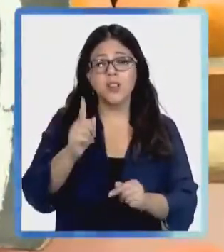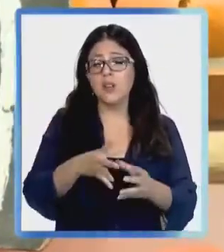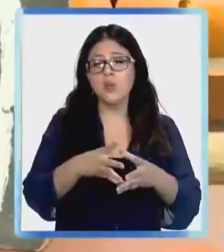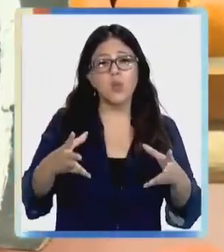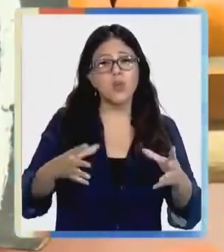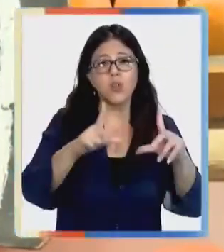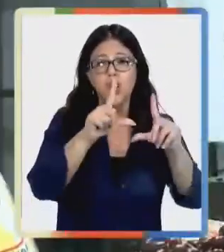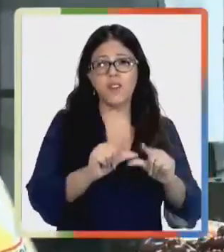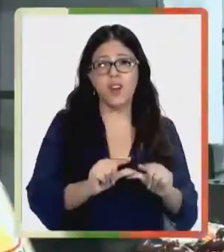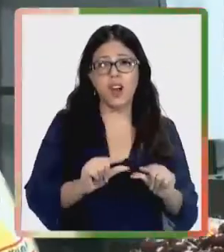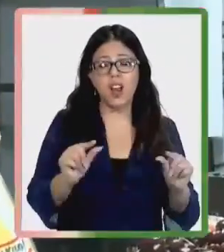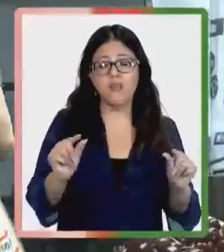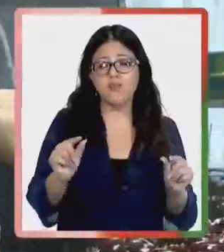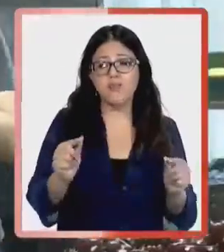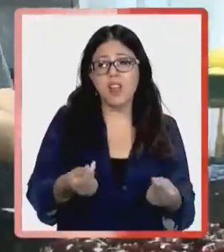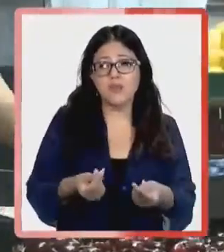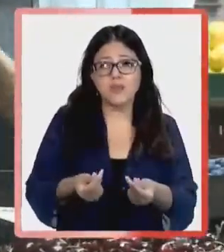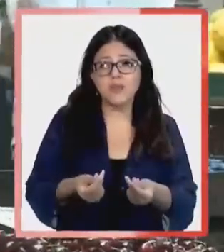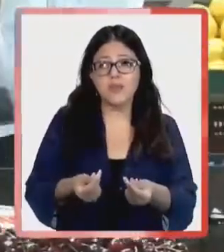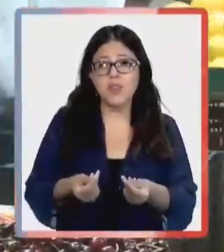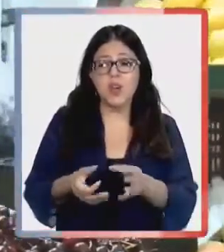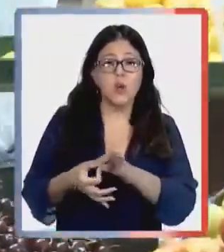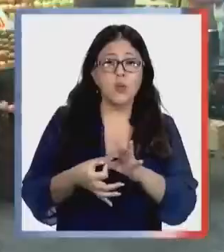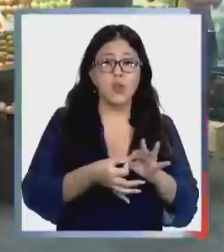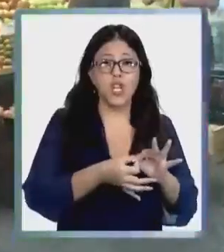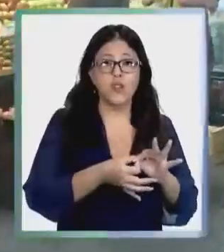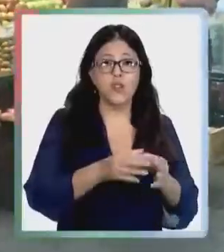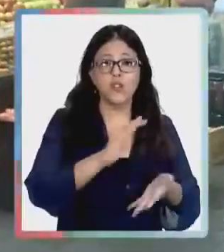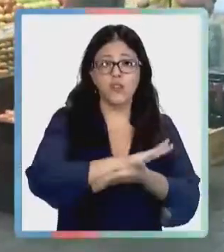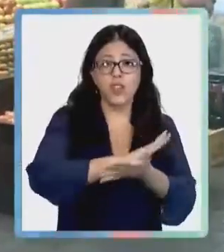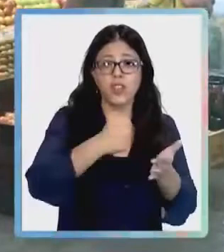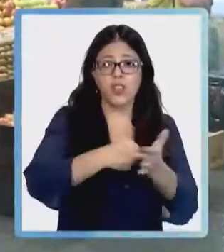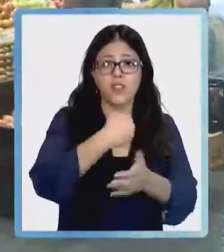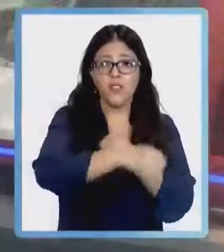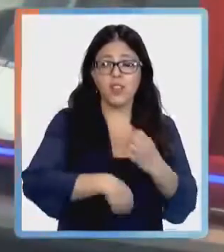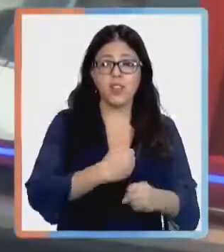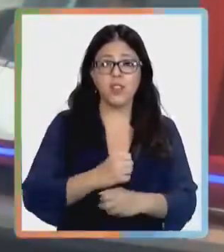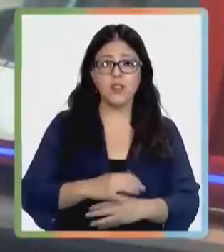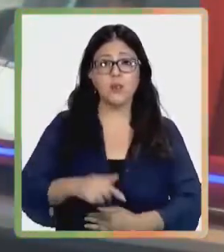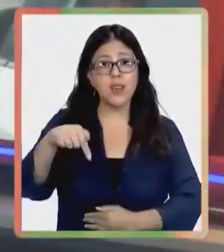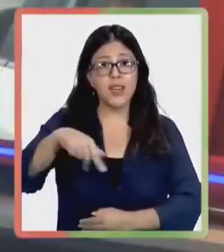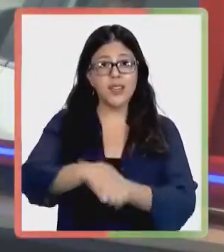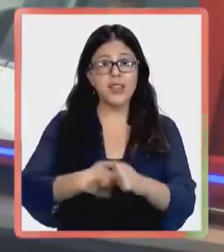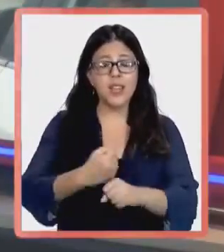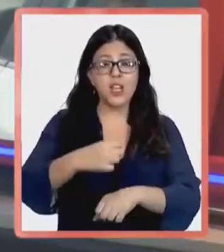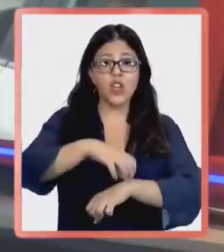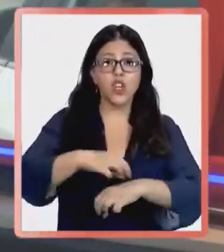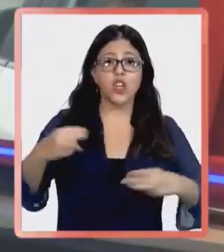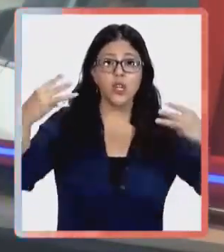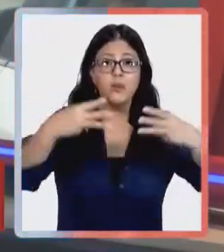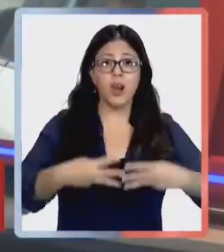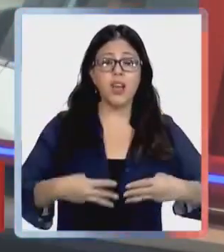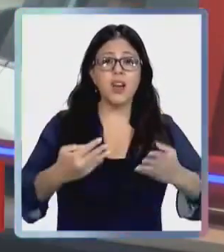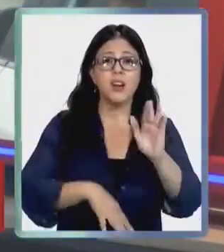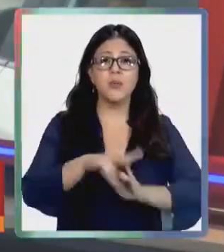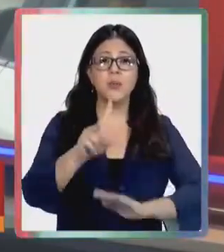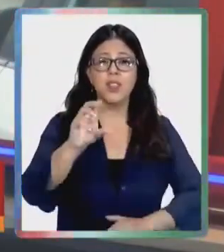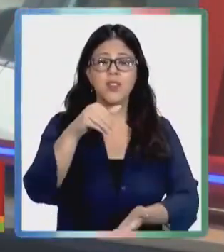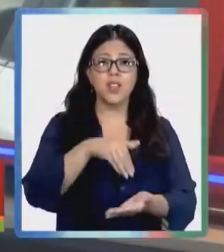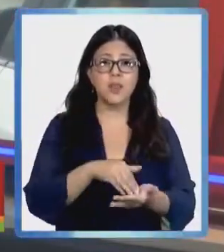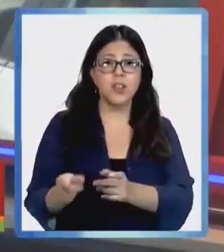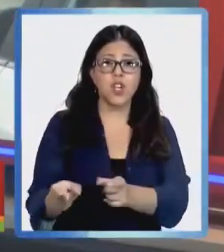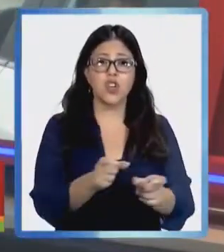será mucho lo que bajará los precios de cara a las fiestas de fin de año. Este año en la región de Magallanes se han realizado más